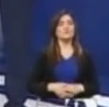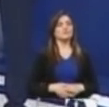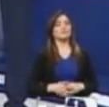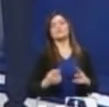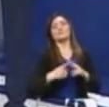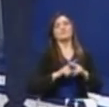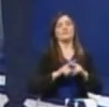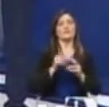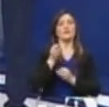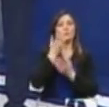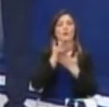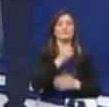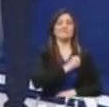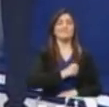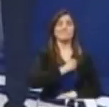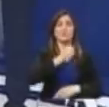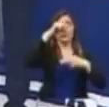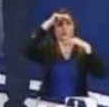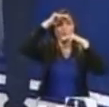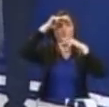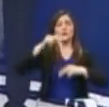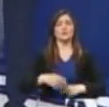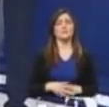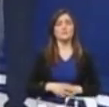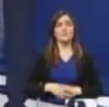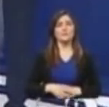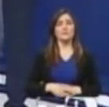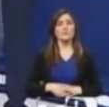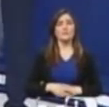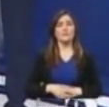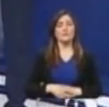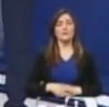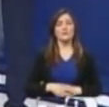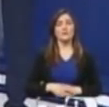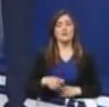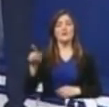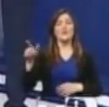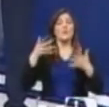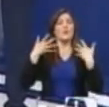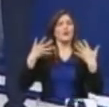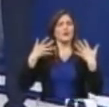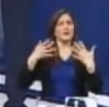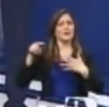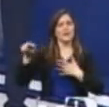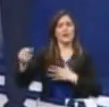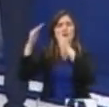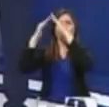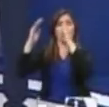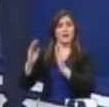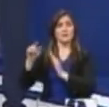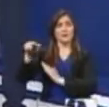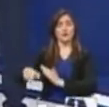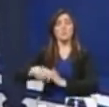empezamos contándoles una lamentable noticia. Una verdadera pesadilla vivieron los padres de una joven para evitar que ella